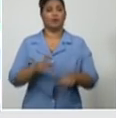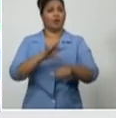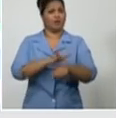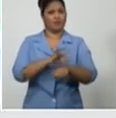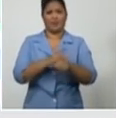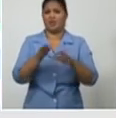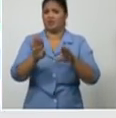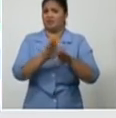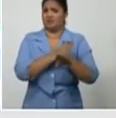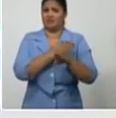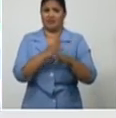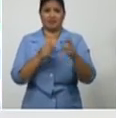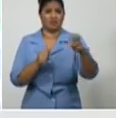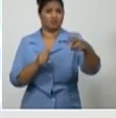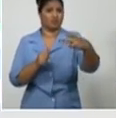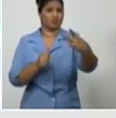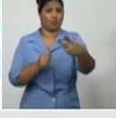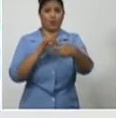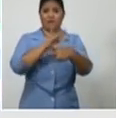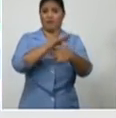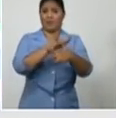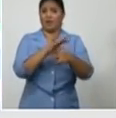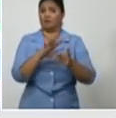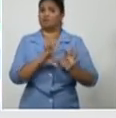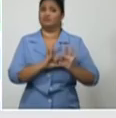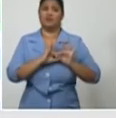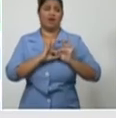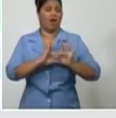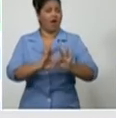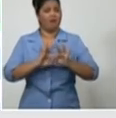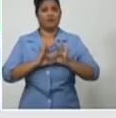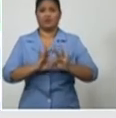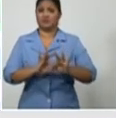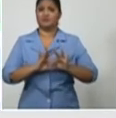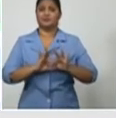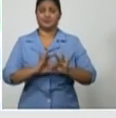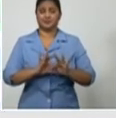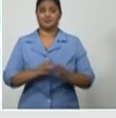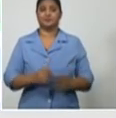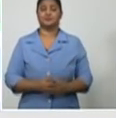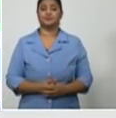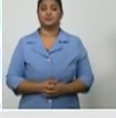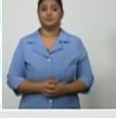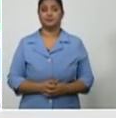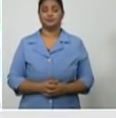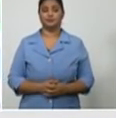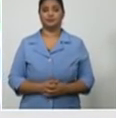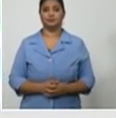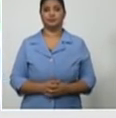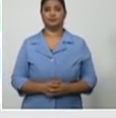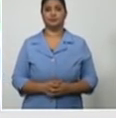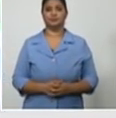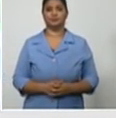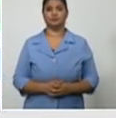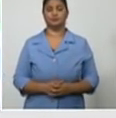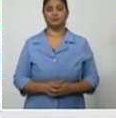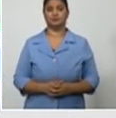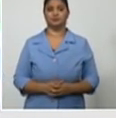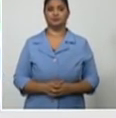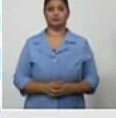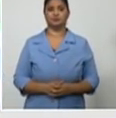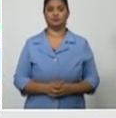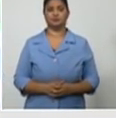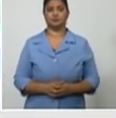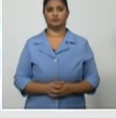la hacía muy vulnerable al desarrollo de complicaciones una vez adquirida la enfermedad. Esta paciente